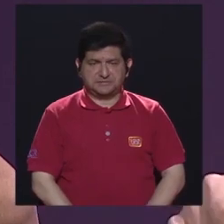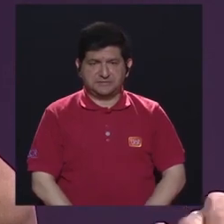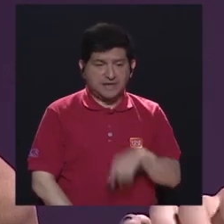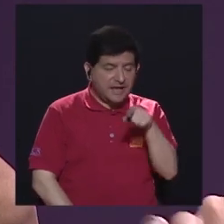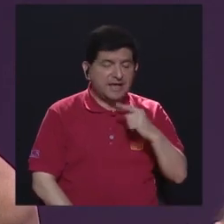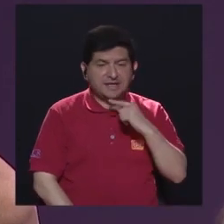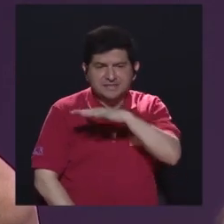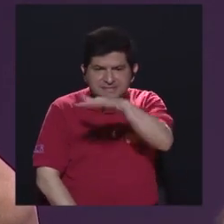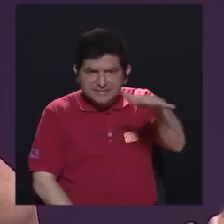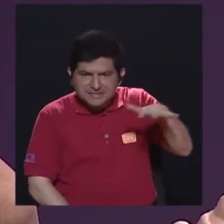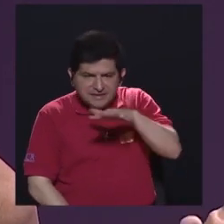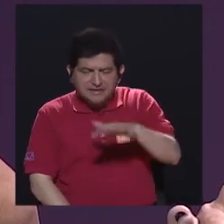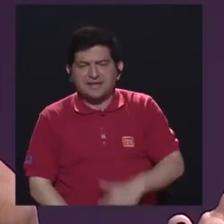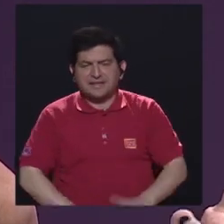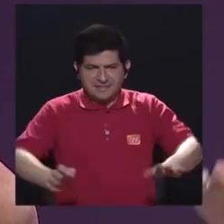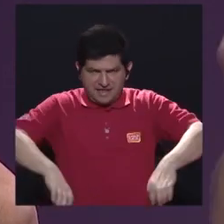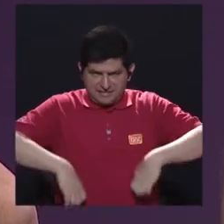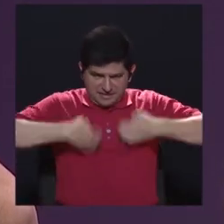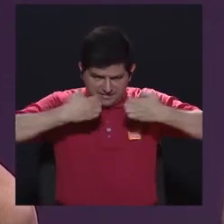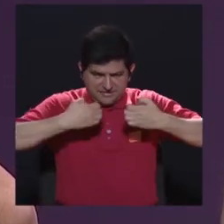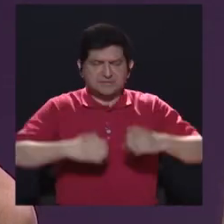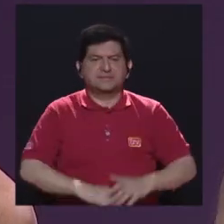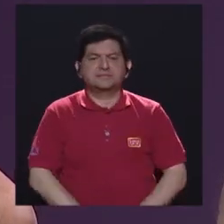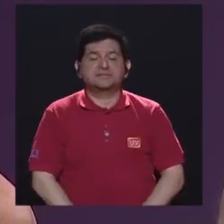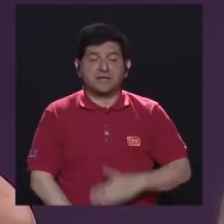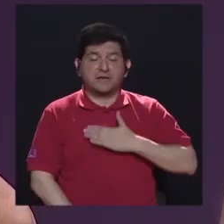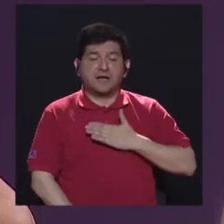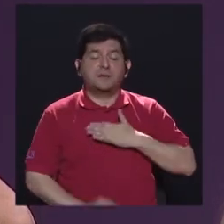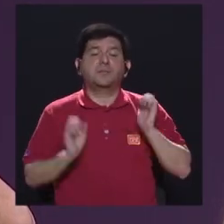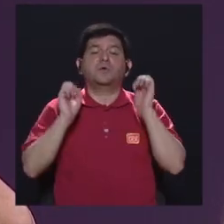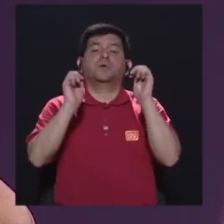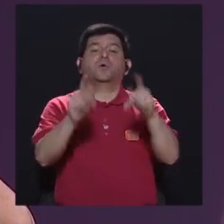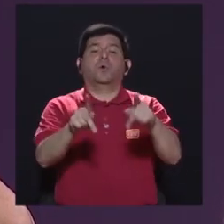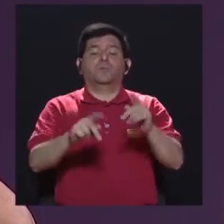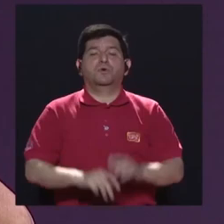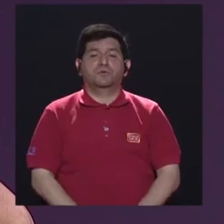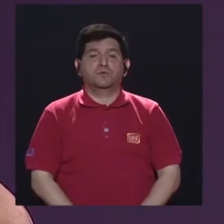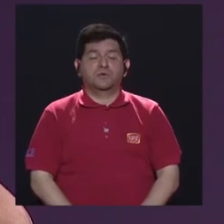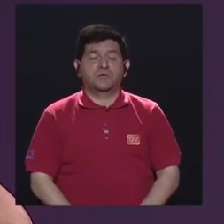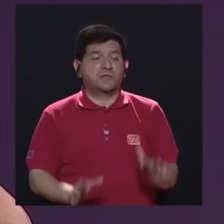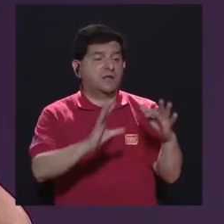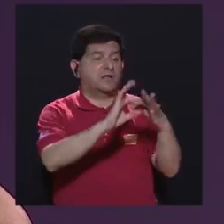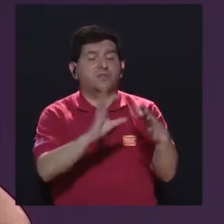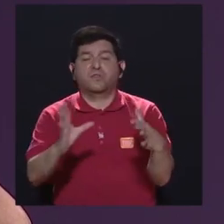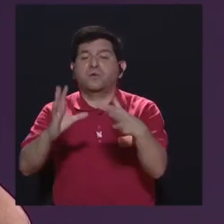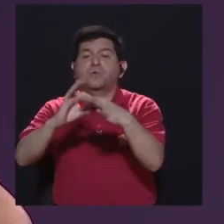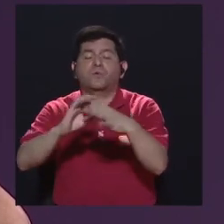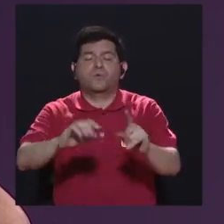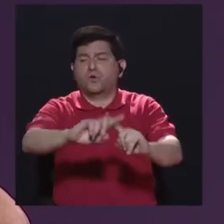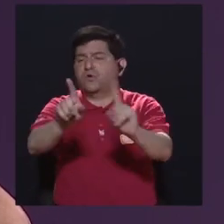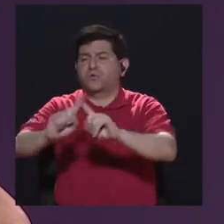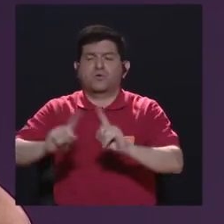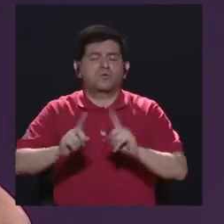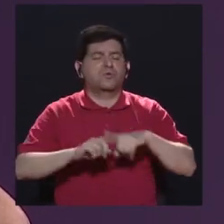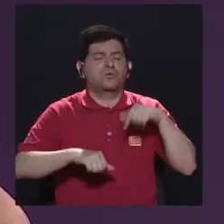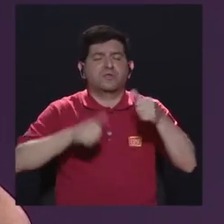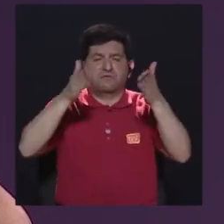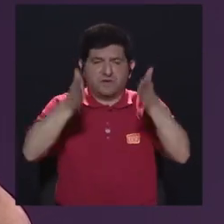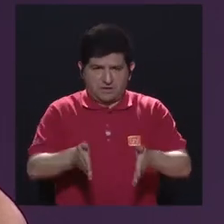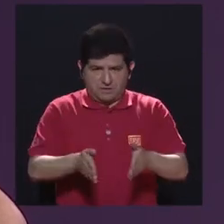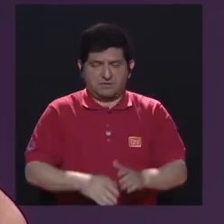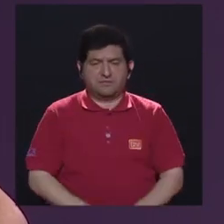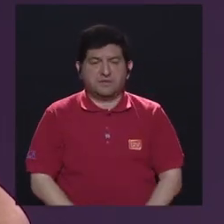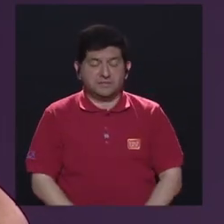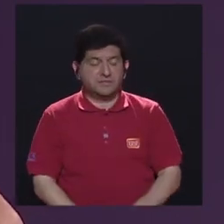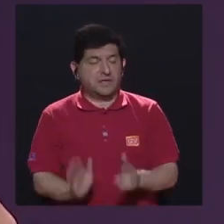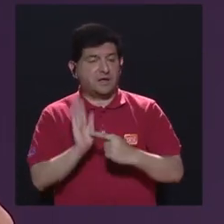esa realidad, esa existencia, me ha dado la posibilidad de generar lazos con muchas otras feministas que me han